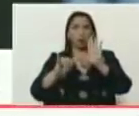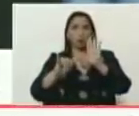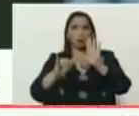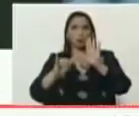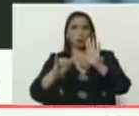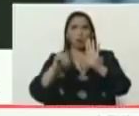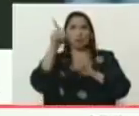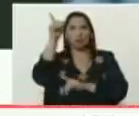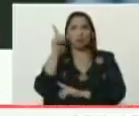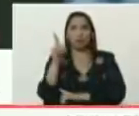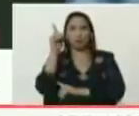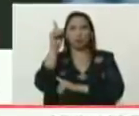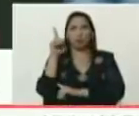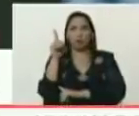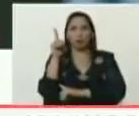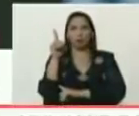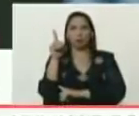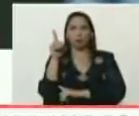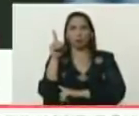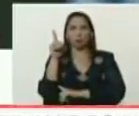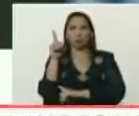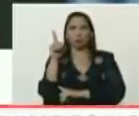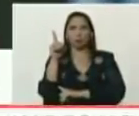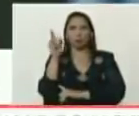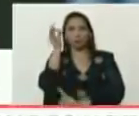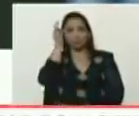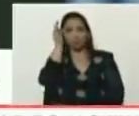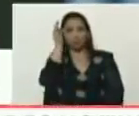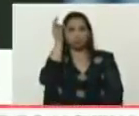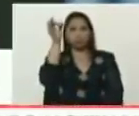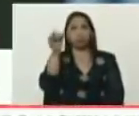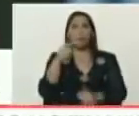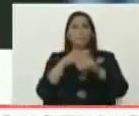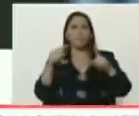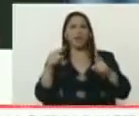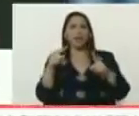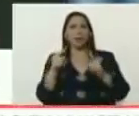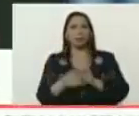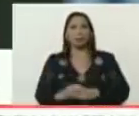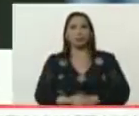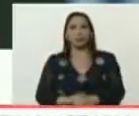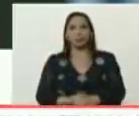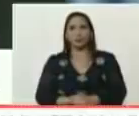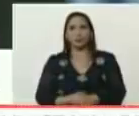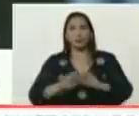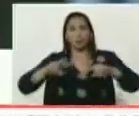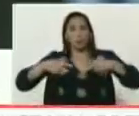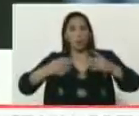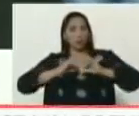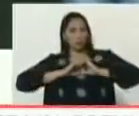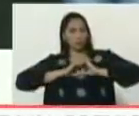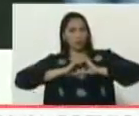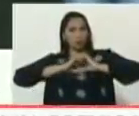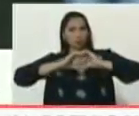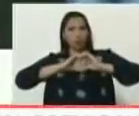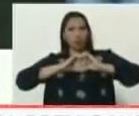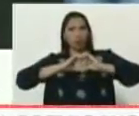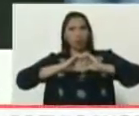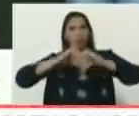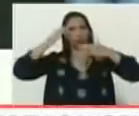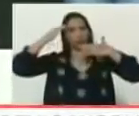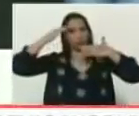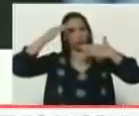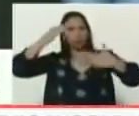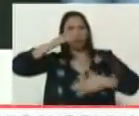los diputados, a los concejales, pero sobre todo, y desde nuestro corazón, un saludo